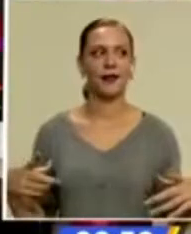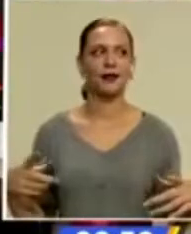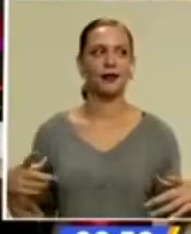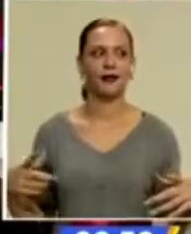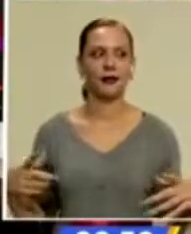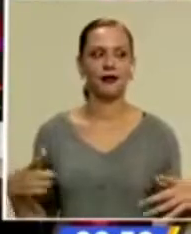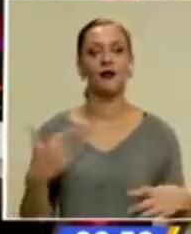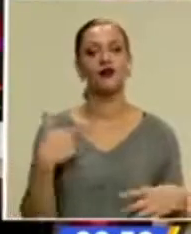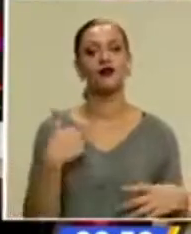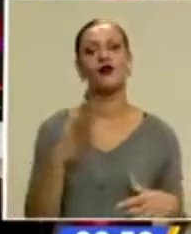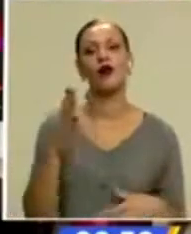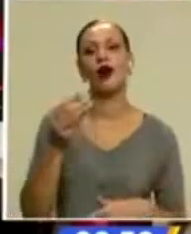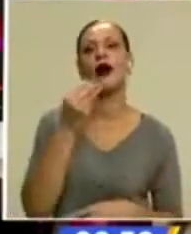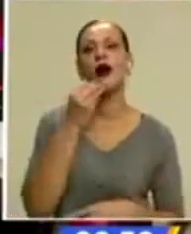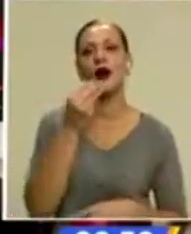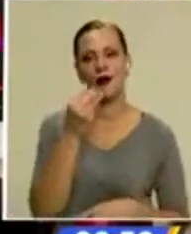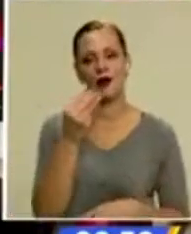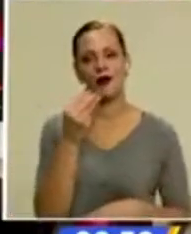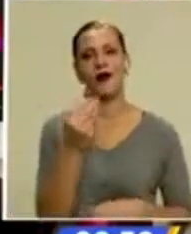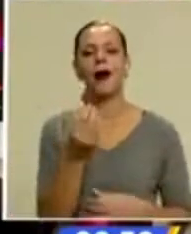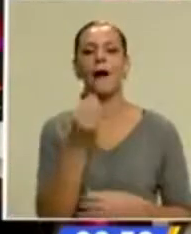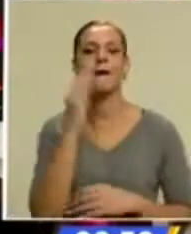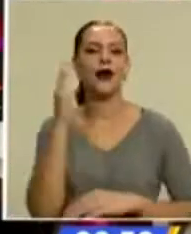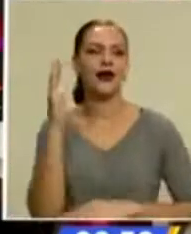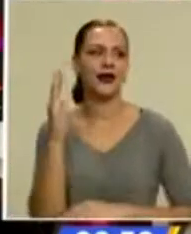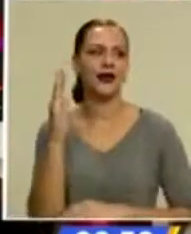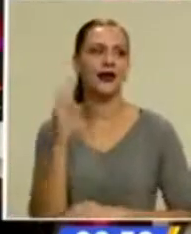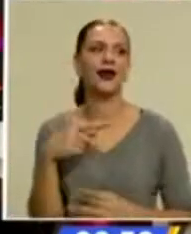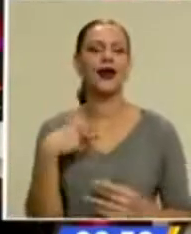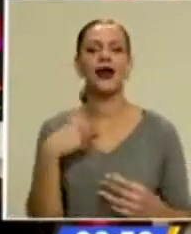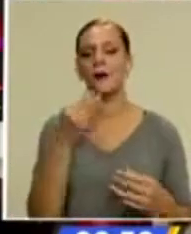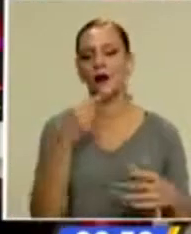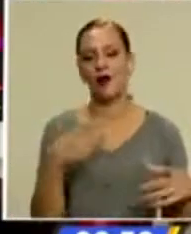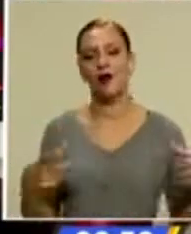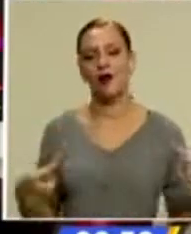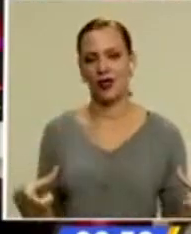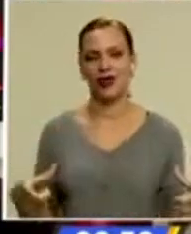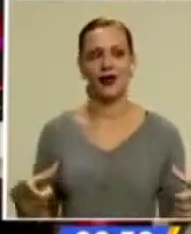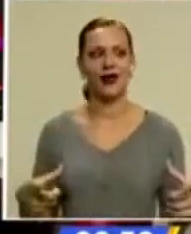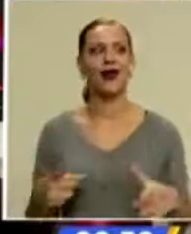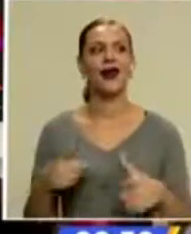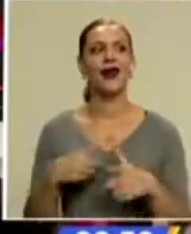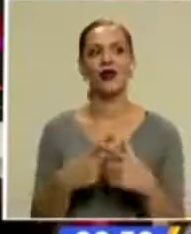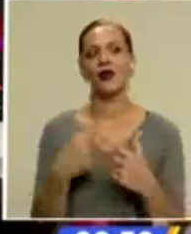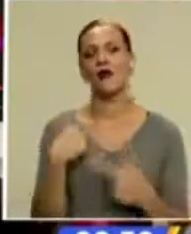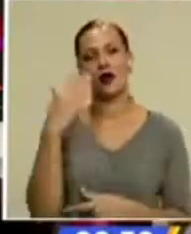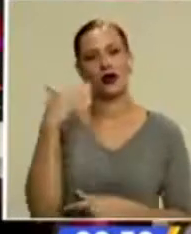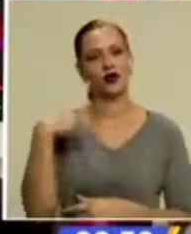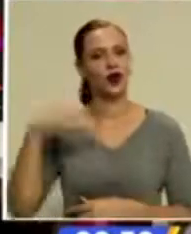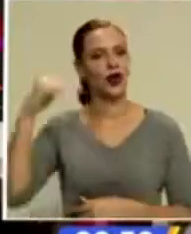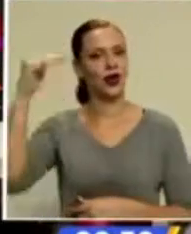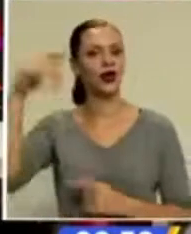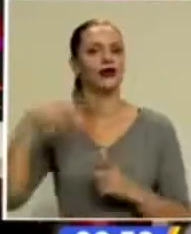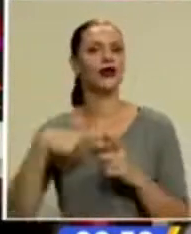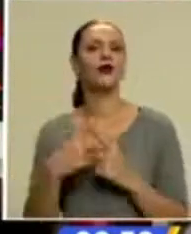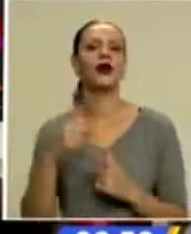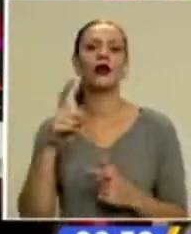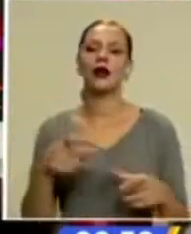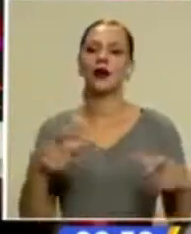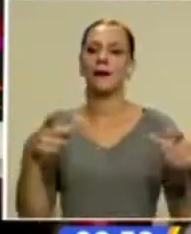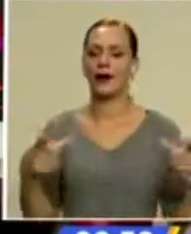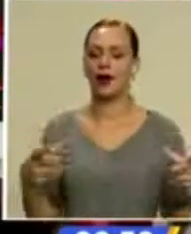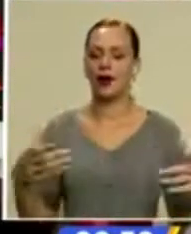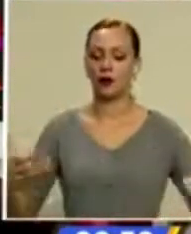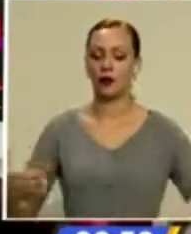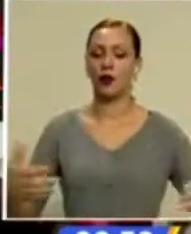yo diría, me voy a ir a comer la merienda. Ajá, esta es mi comida. Entonces, porque yo soy un gigante, entonces necesito el plato